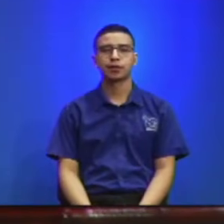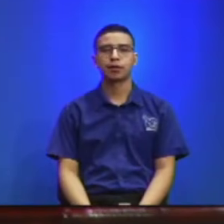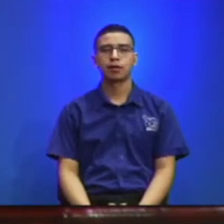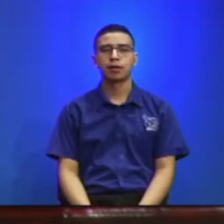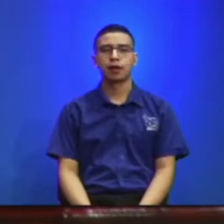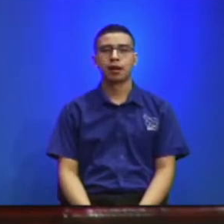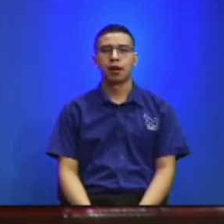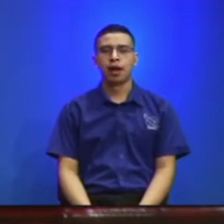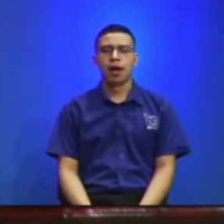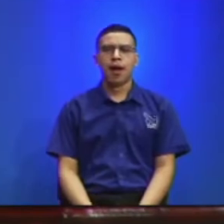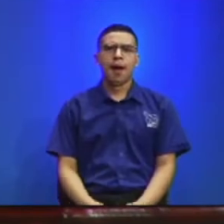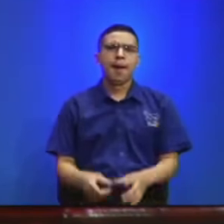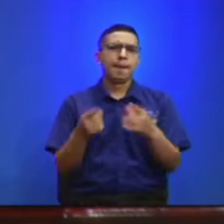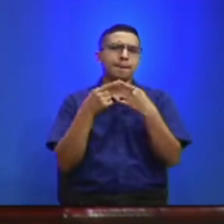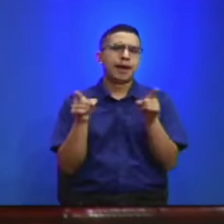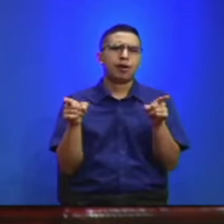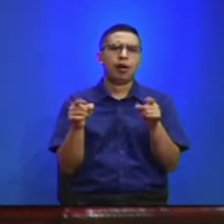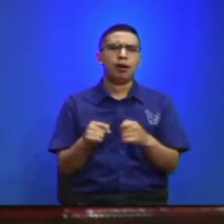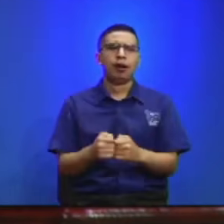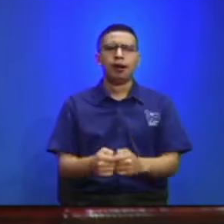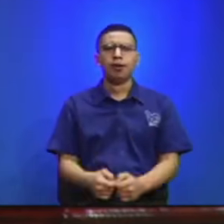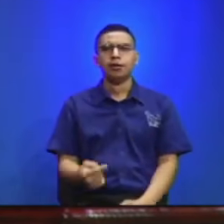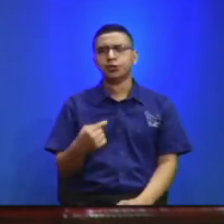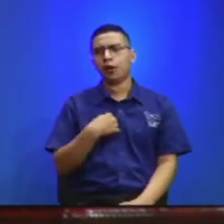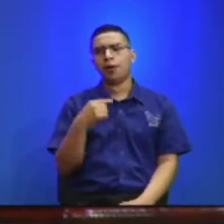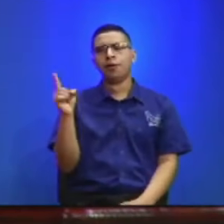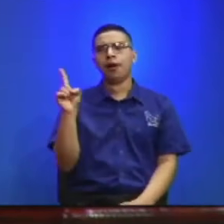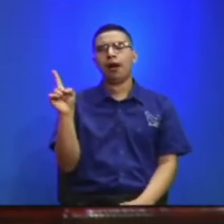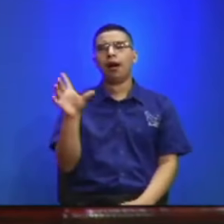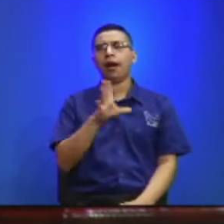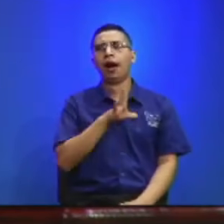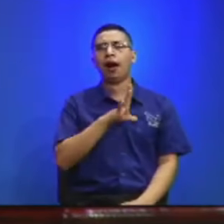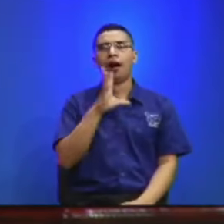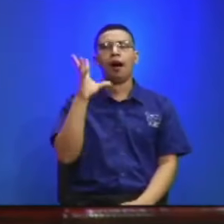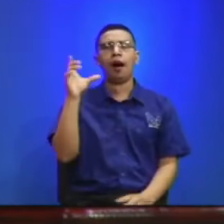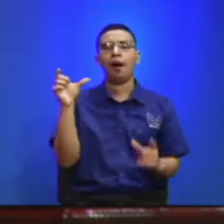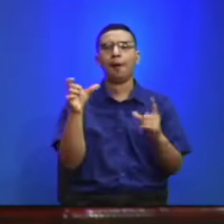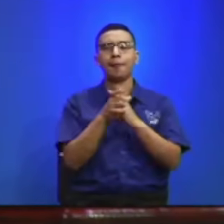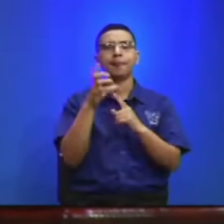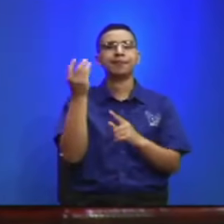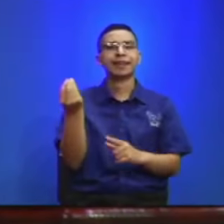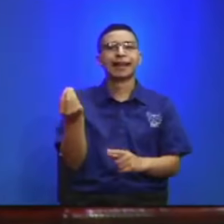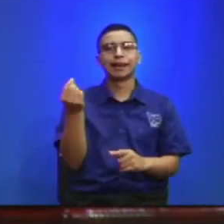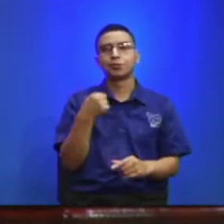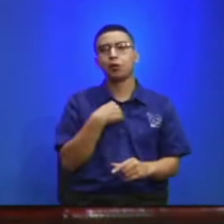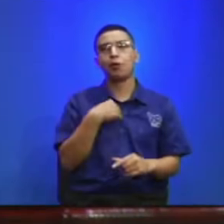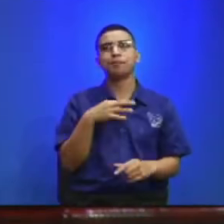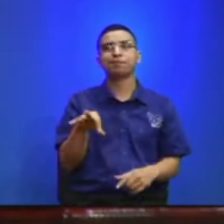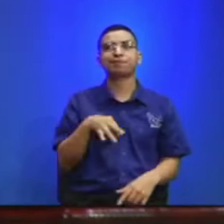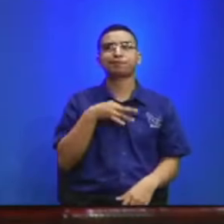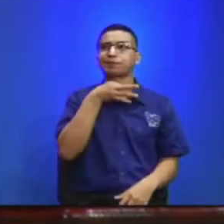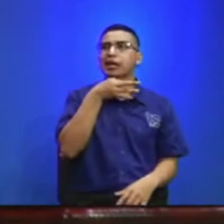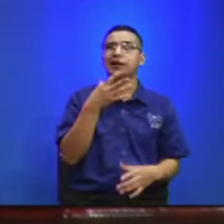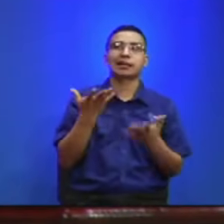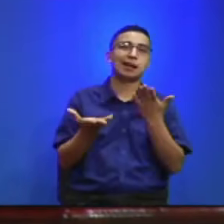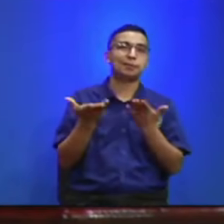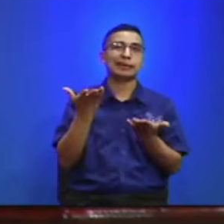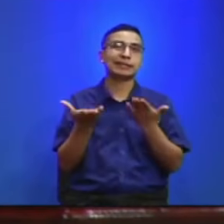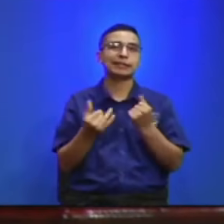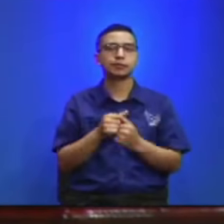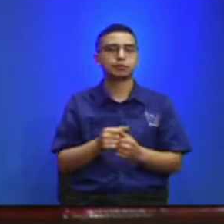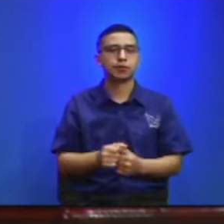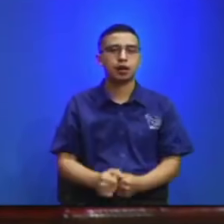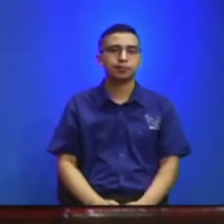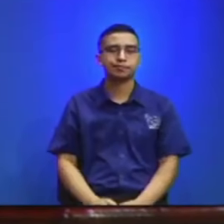pero no no tengo con qué influenciar presionar no tengo legado no soy